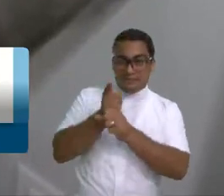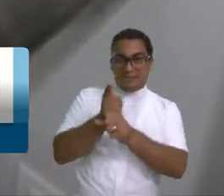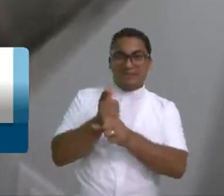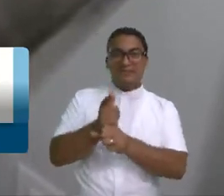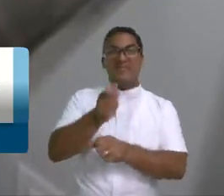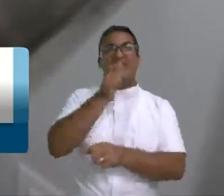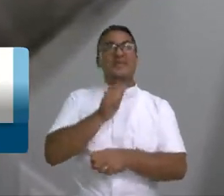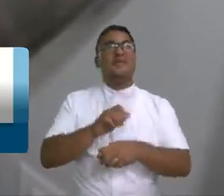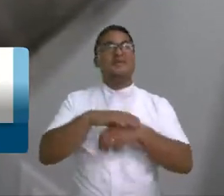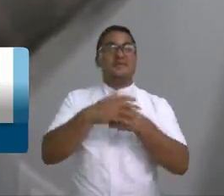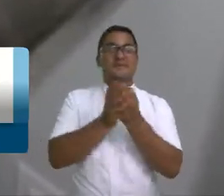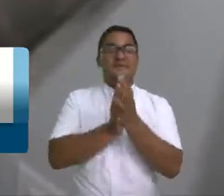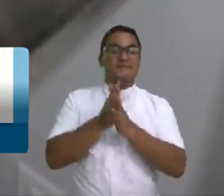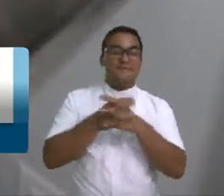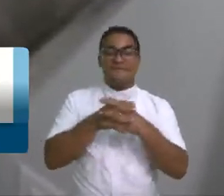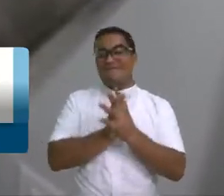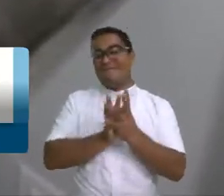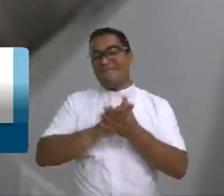manos.